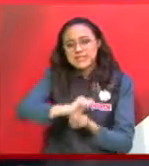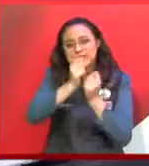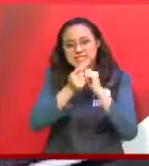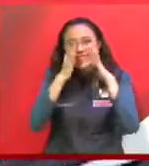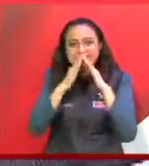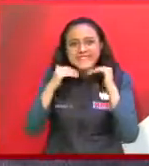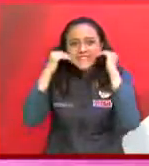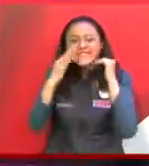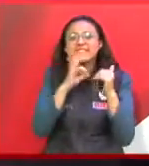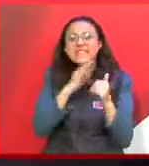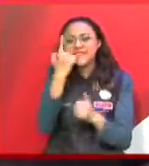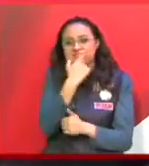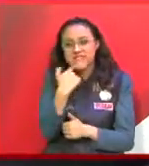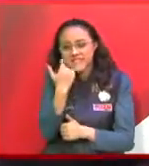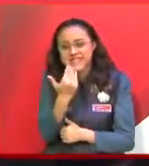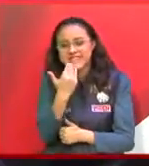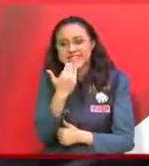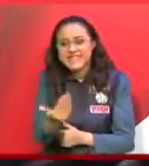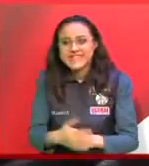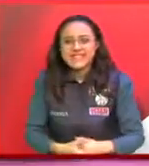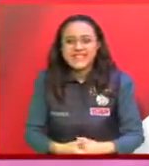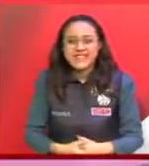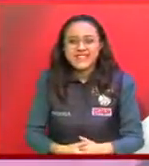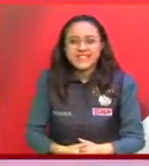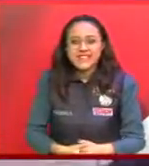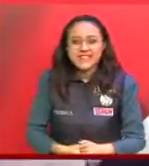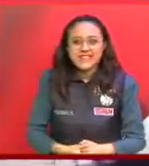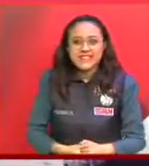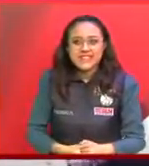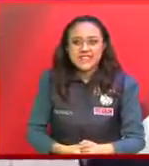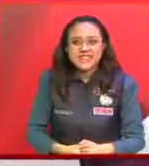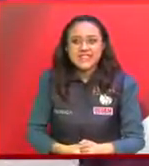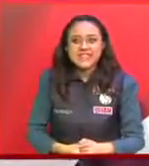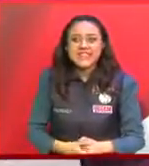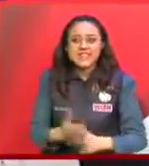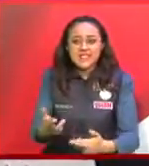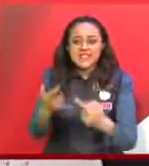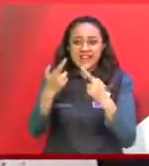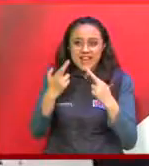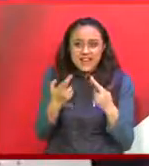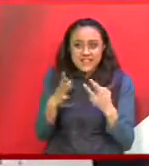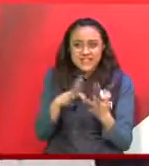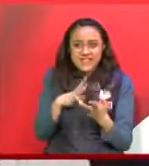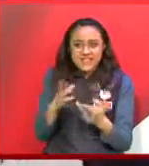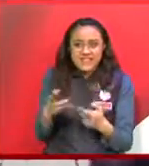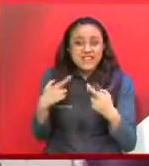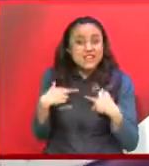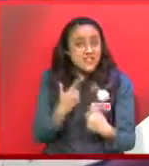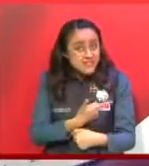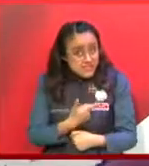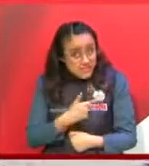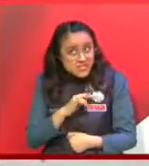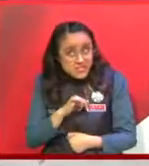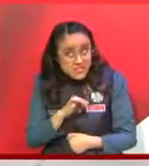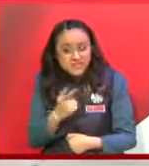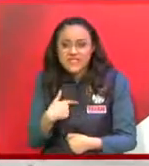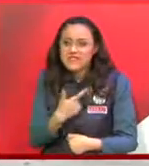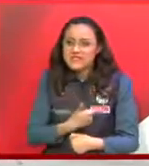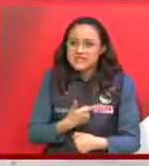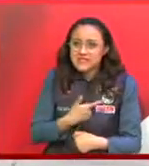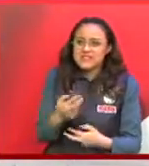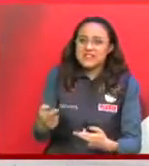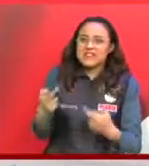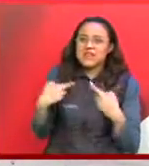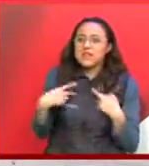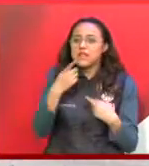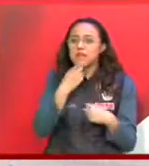sonrisa en su bello rostro. Yo me siento bien porque me regalaron regalos. Sí, ¿te gustaron tus regalos? Sí. ¿Cuál fue